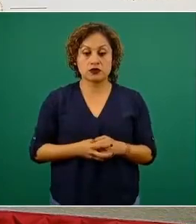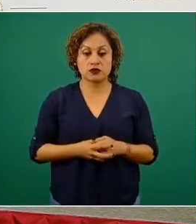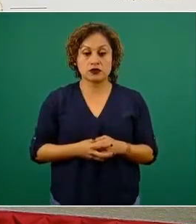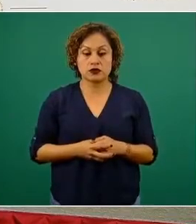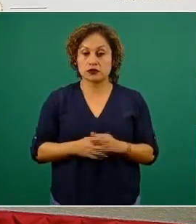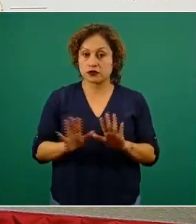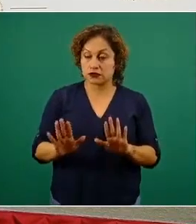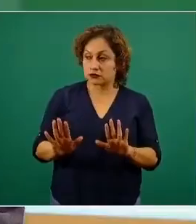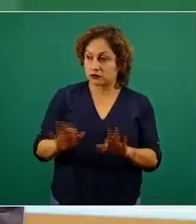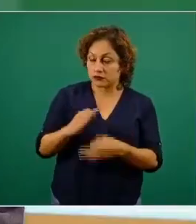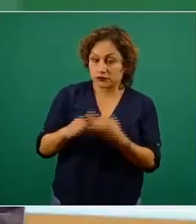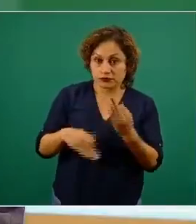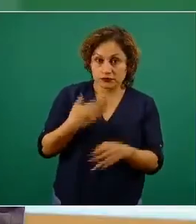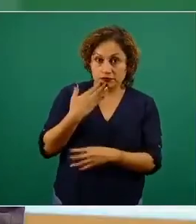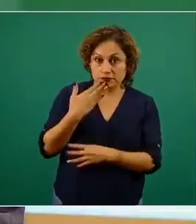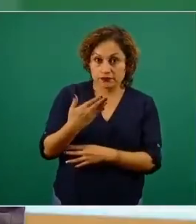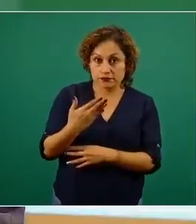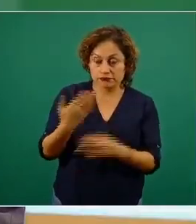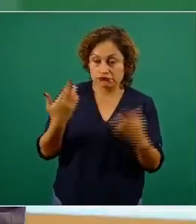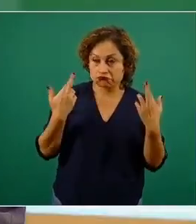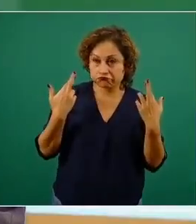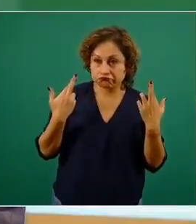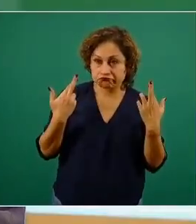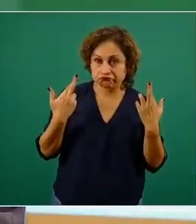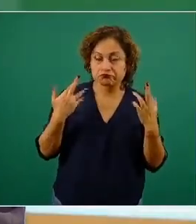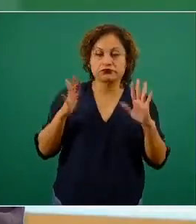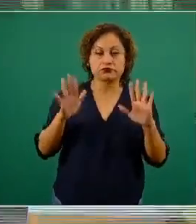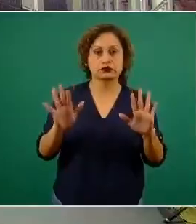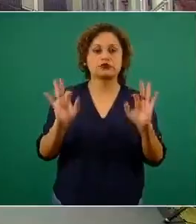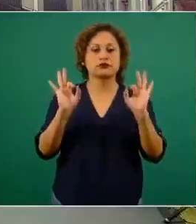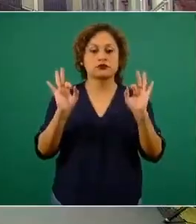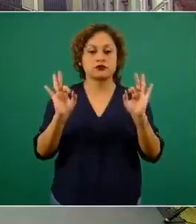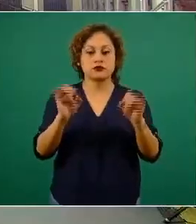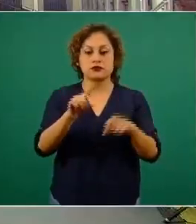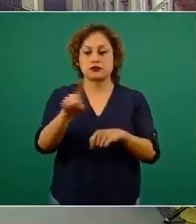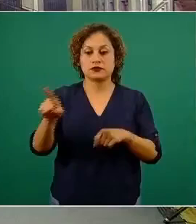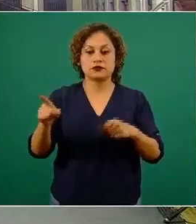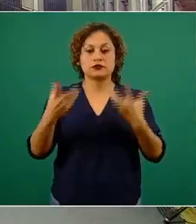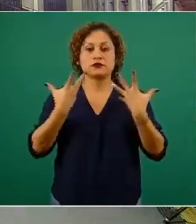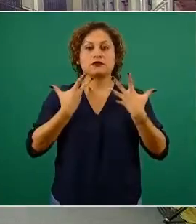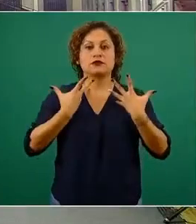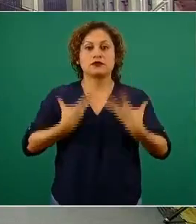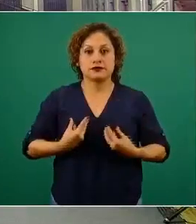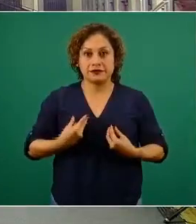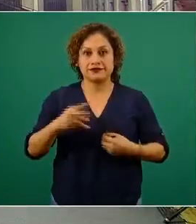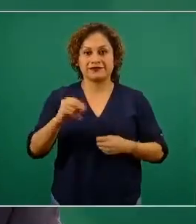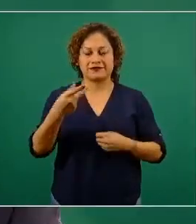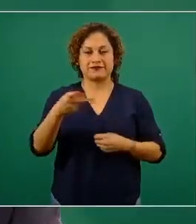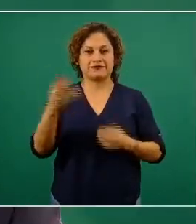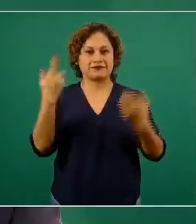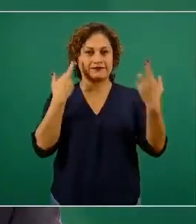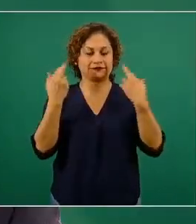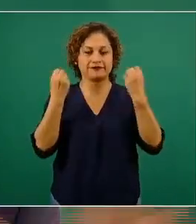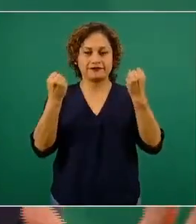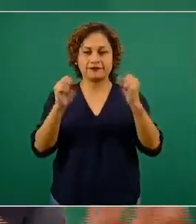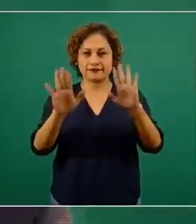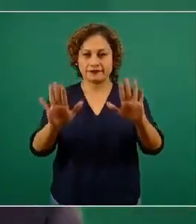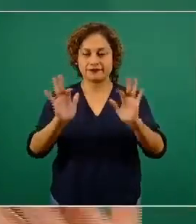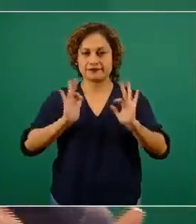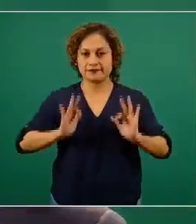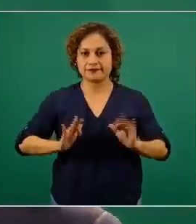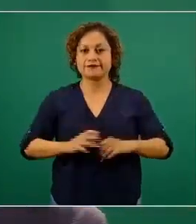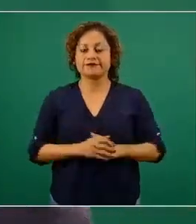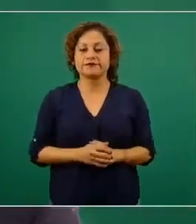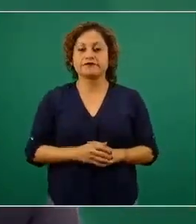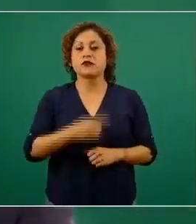¿Todo bien? Perfecto. No se asusten, es que hubo un pequeño ruido aquí. Entonces, esto es lo que haremos,